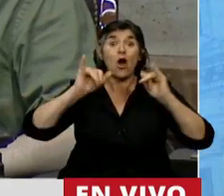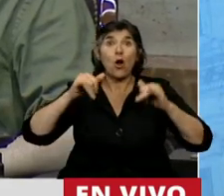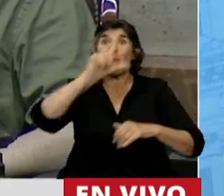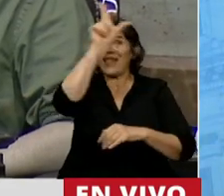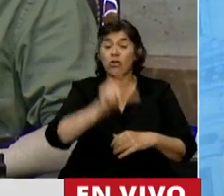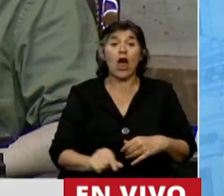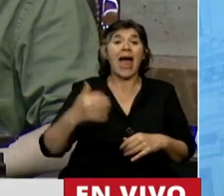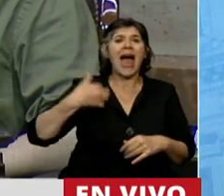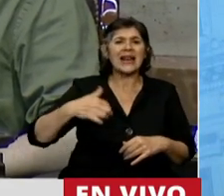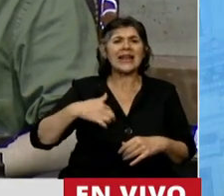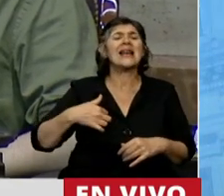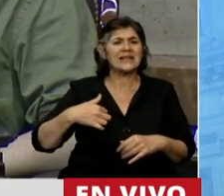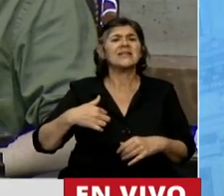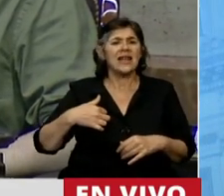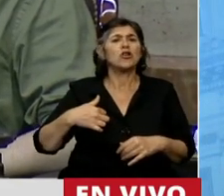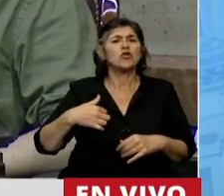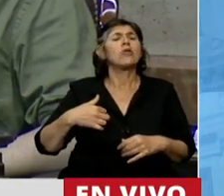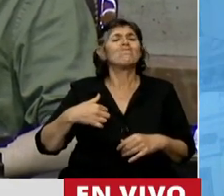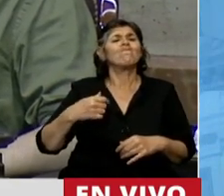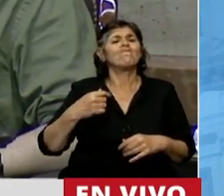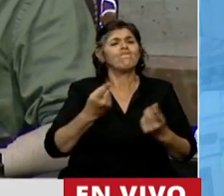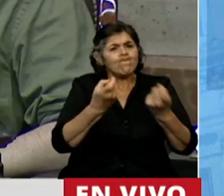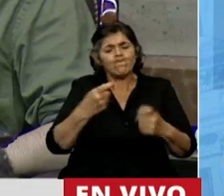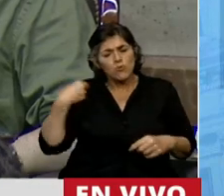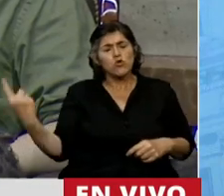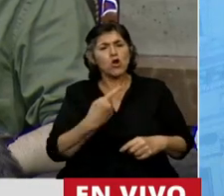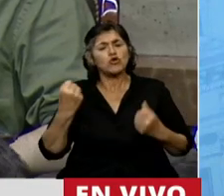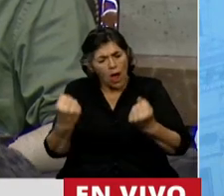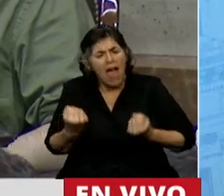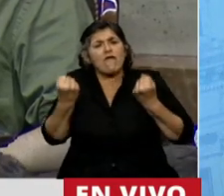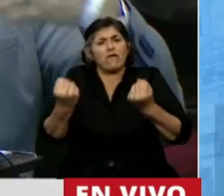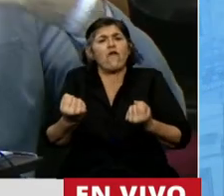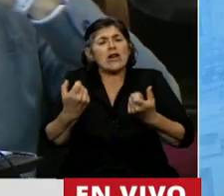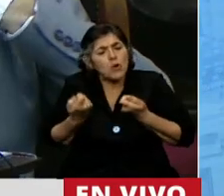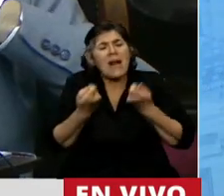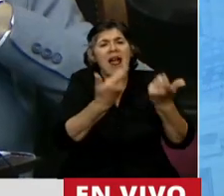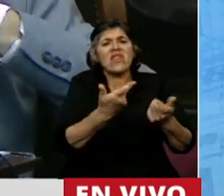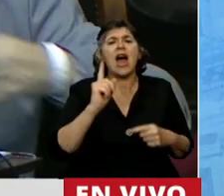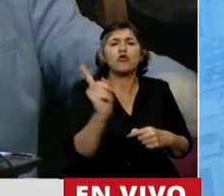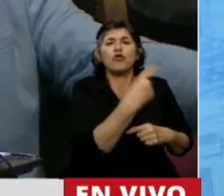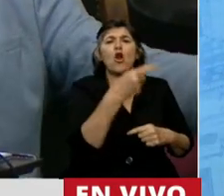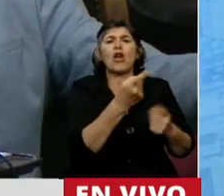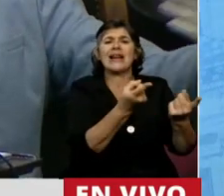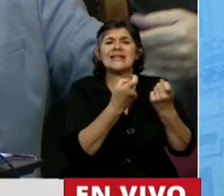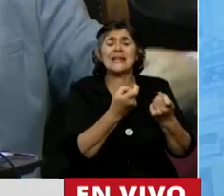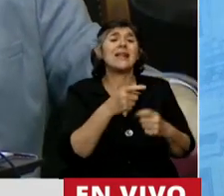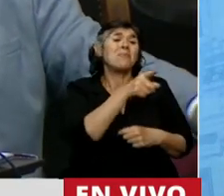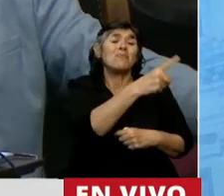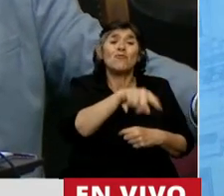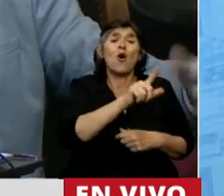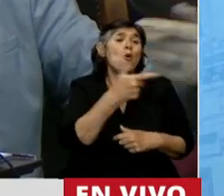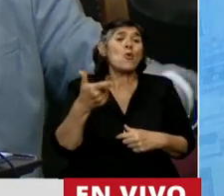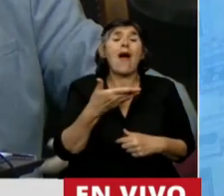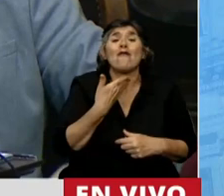república argentina se merecen todo el esfuerzo y lo mejor de cada uno de nosotros porque hay muchos de ellos a veces no tienen voz y hay